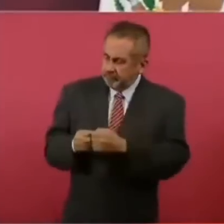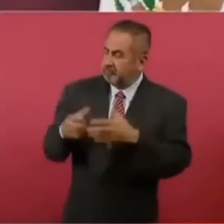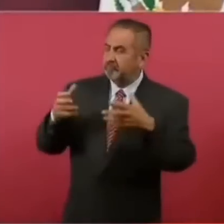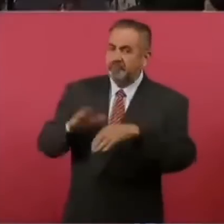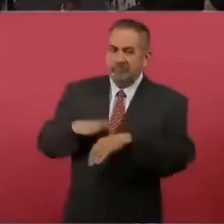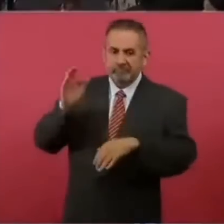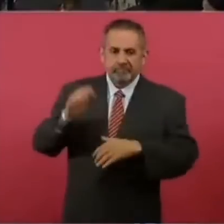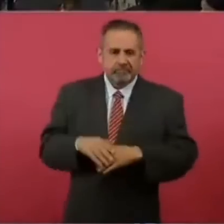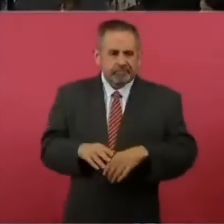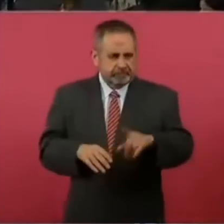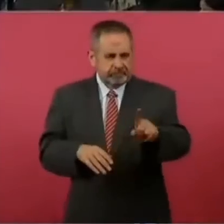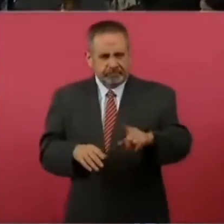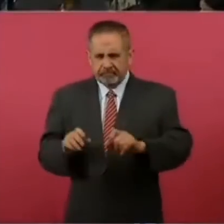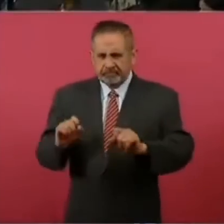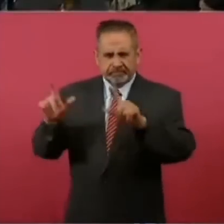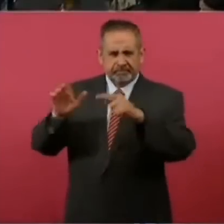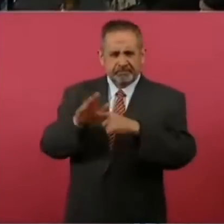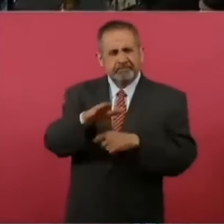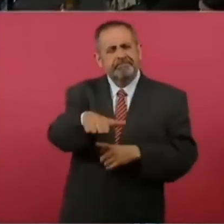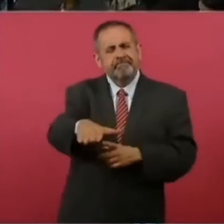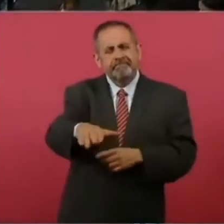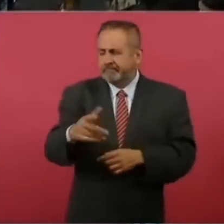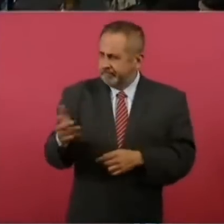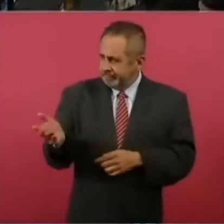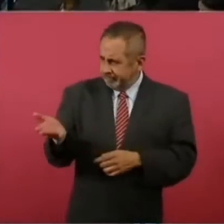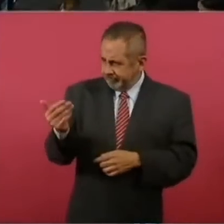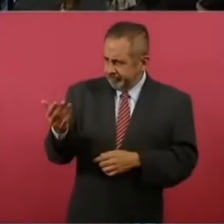ver si le pides a